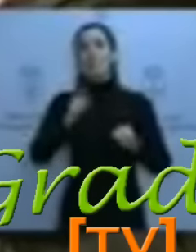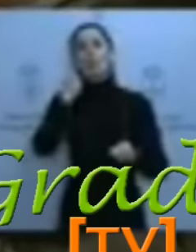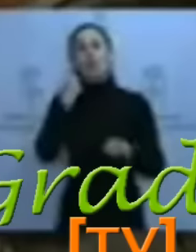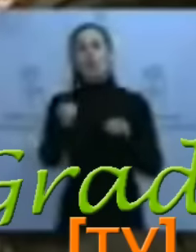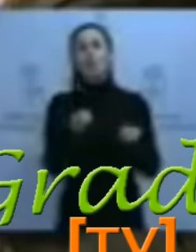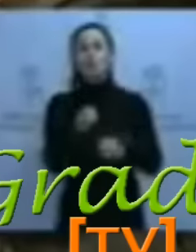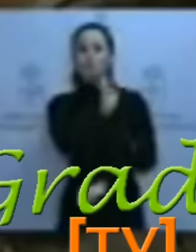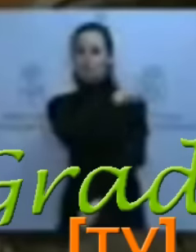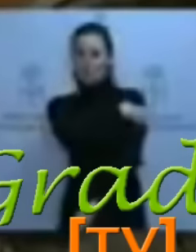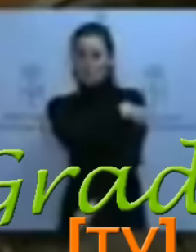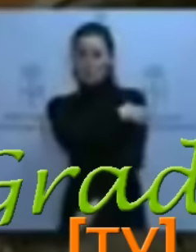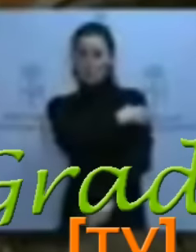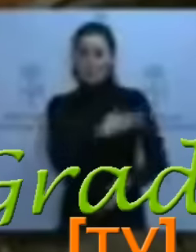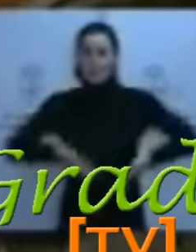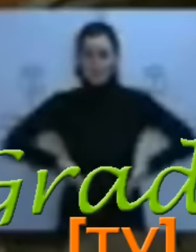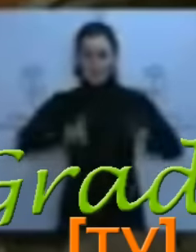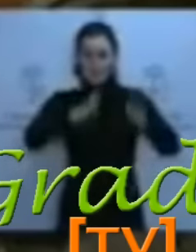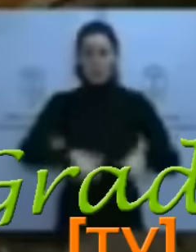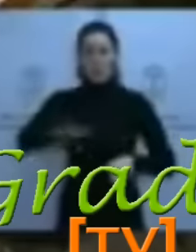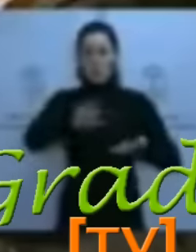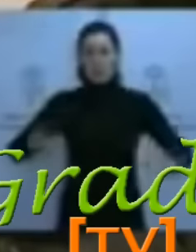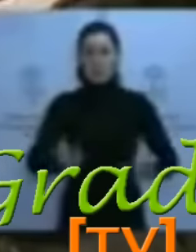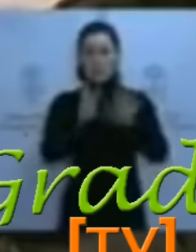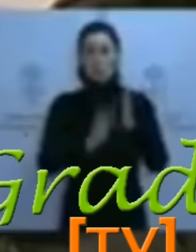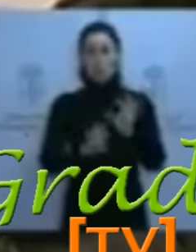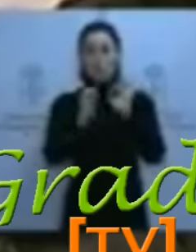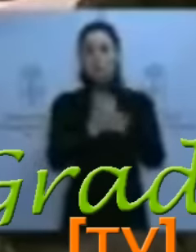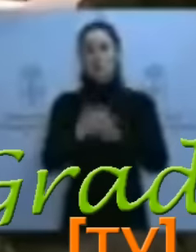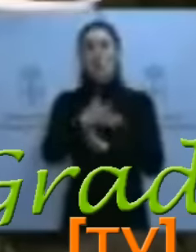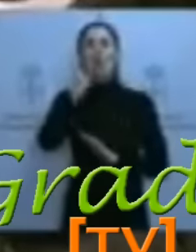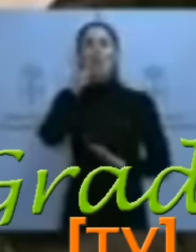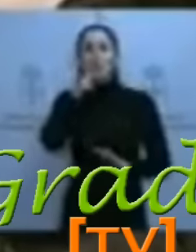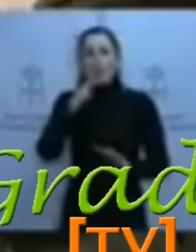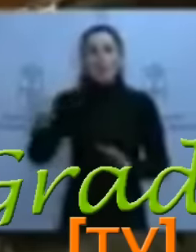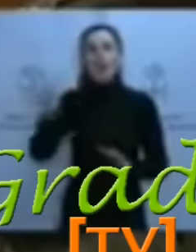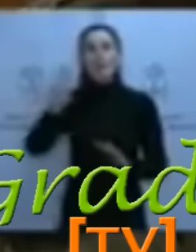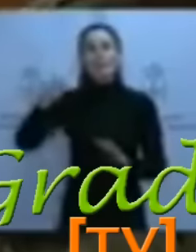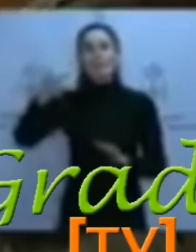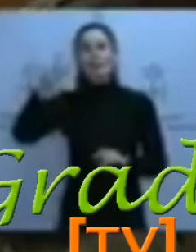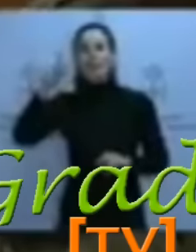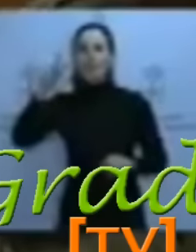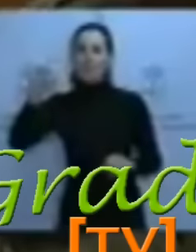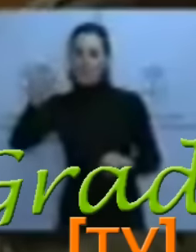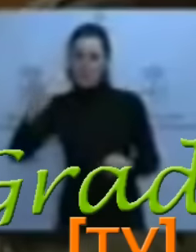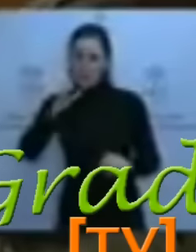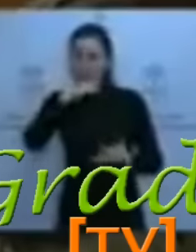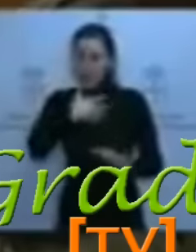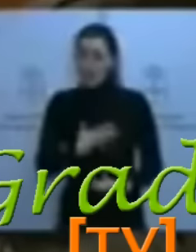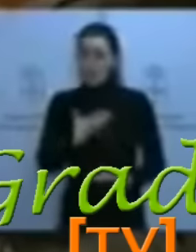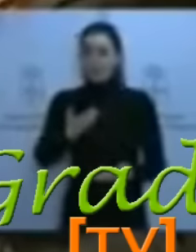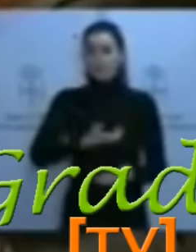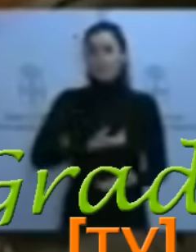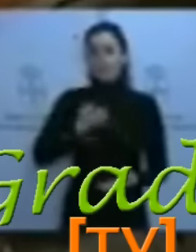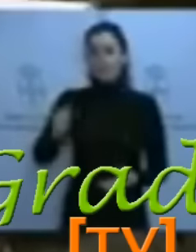usted bien dijo, de carreteras de la zona 8, concretamente Luarca-Vegadeo, actualmente alcalde de Izquierda